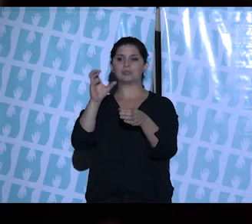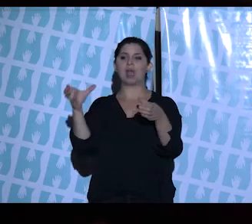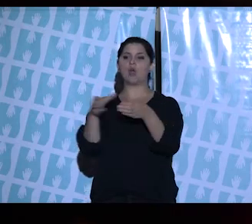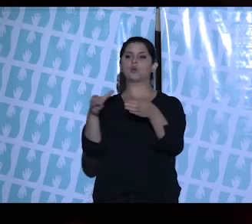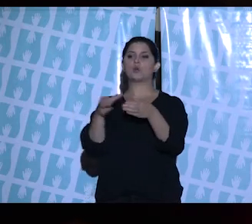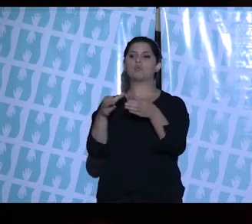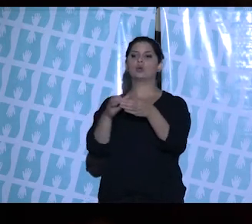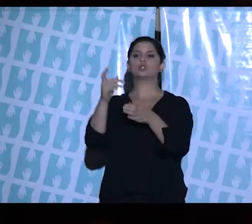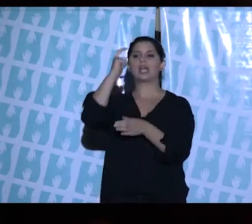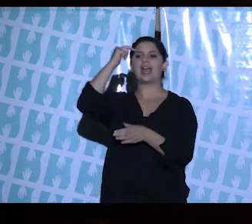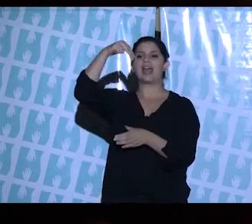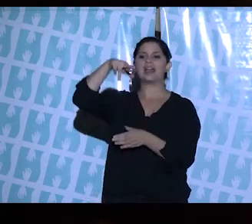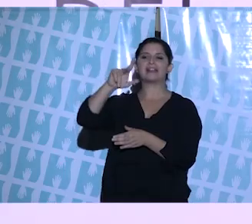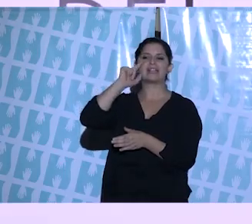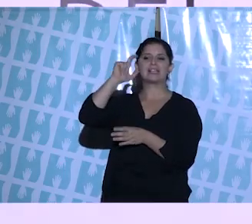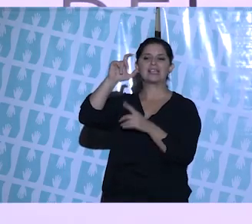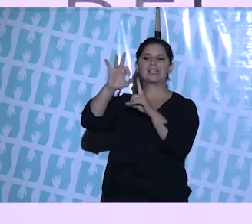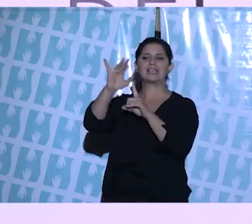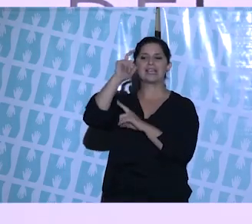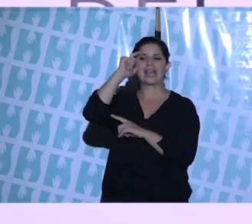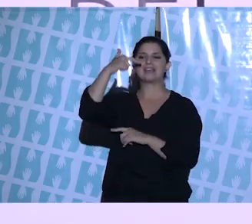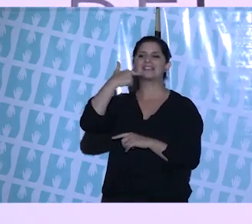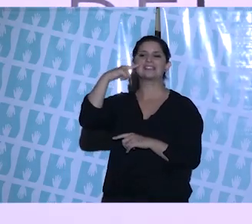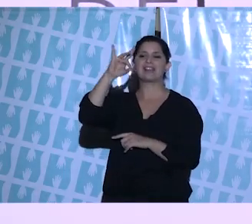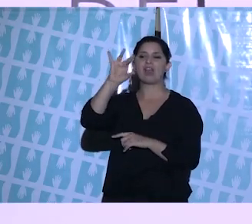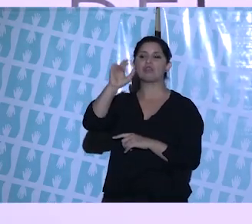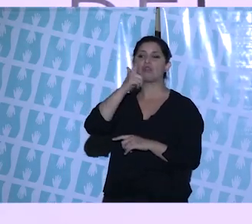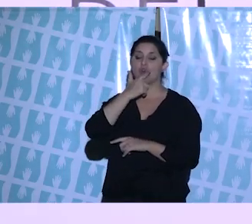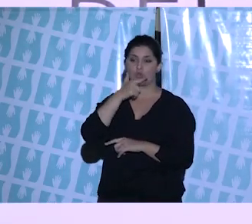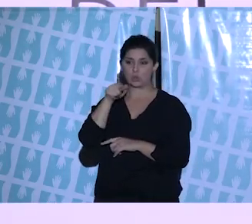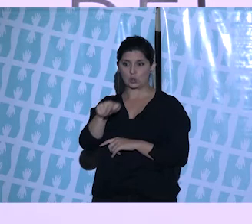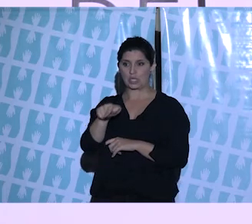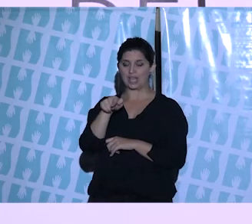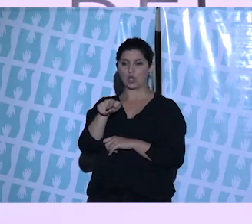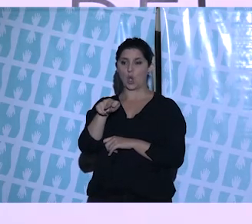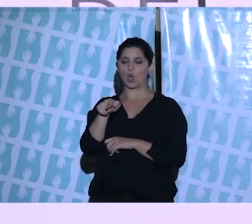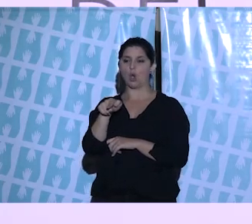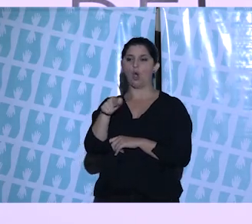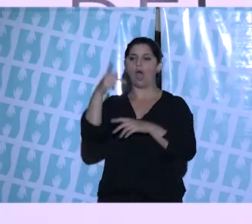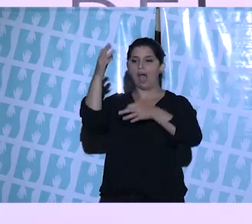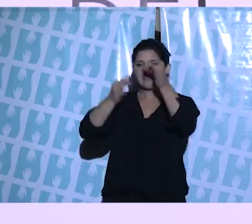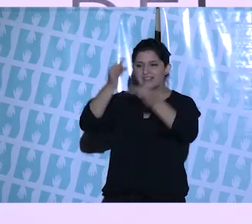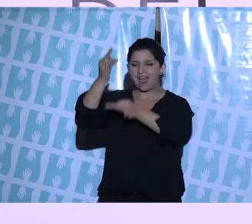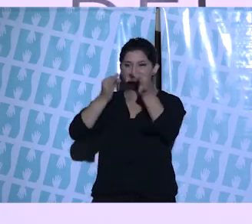grupos enriquecidos, si yo le hago un estudio que se llama fluorodopa PET,